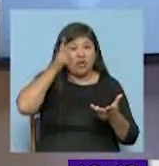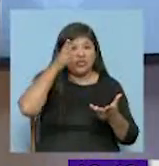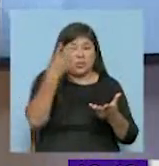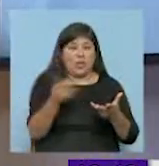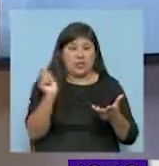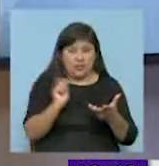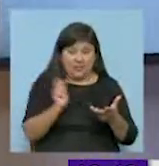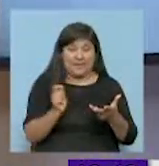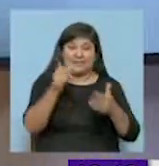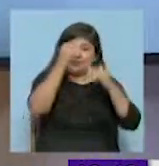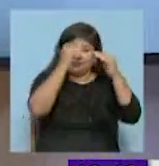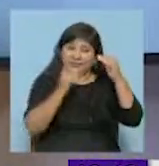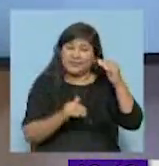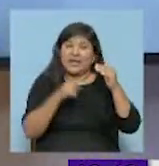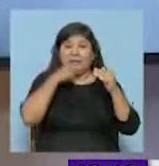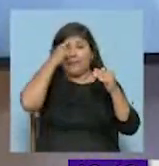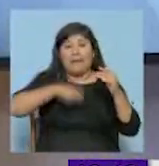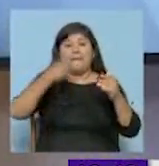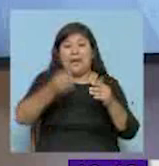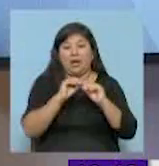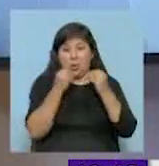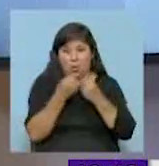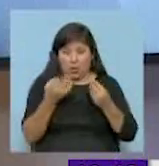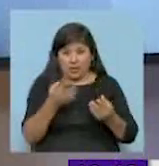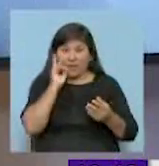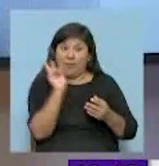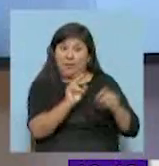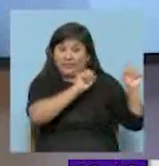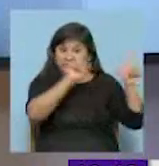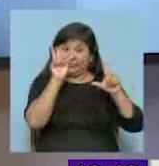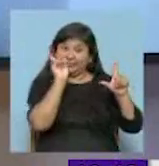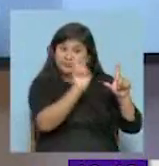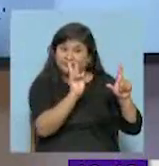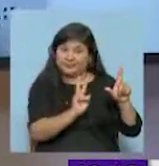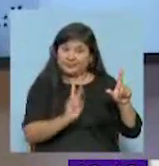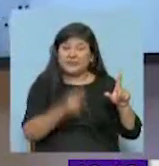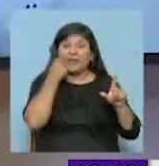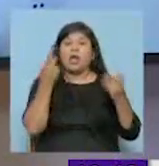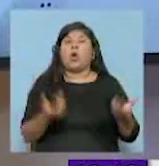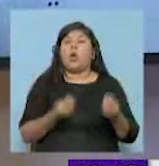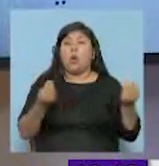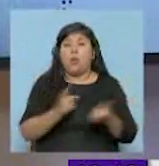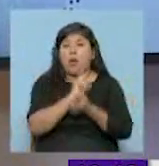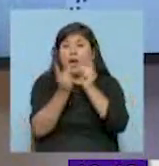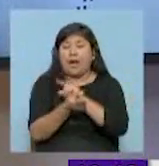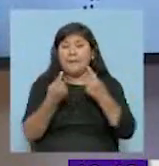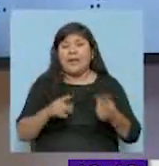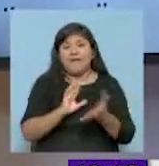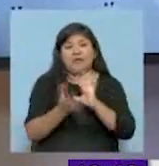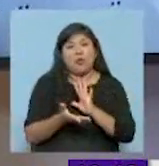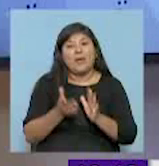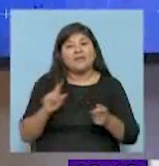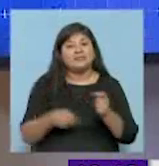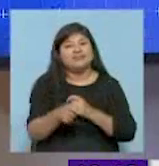Pero vamos a conocer a través de las placas, cómo se fue cambiando este sistema